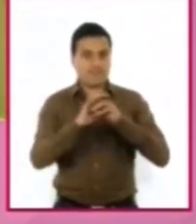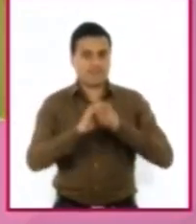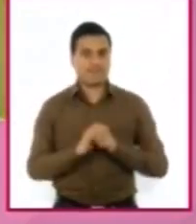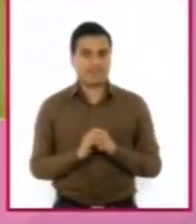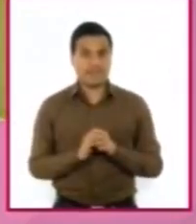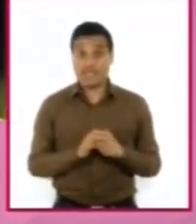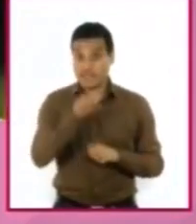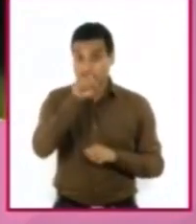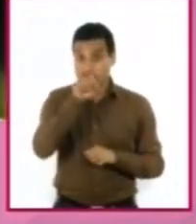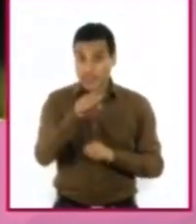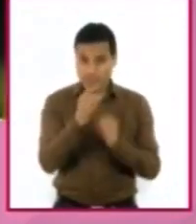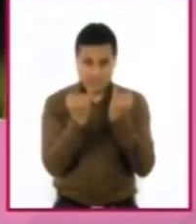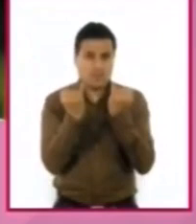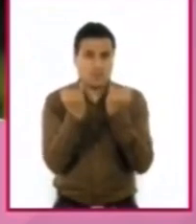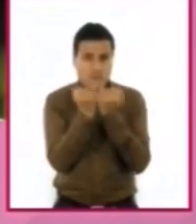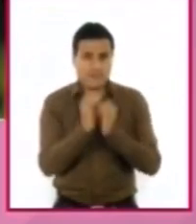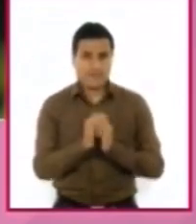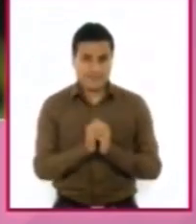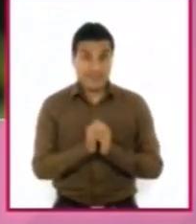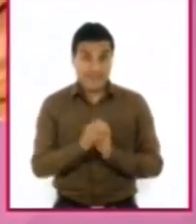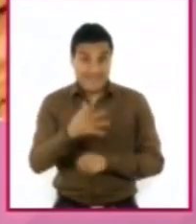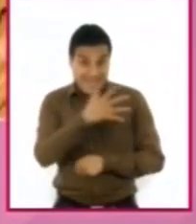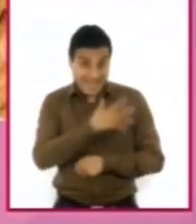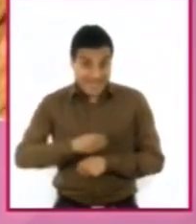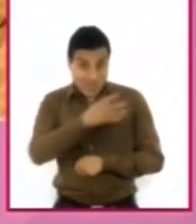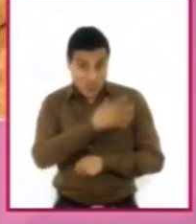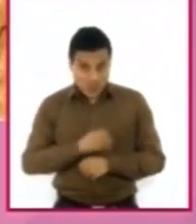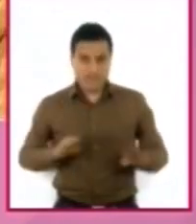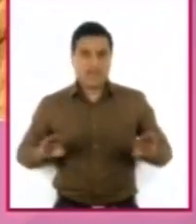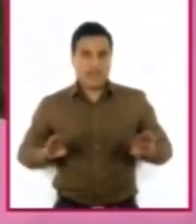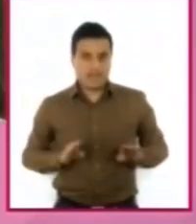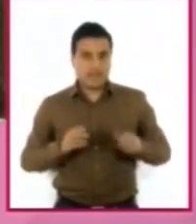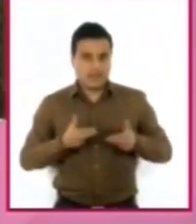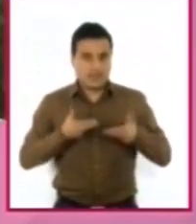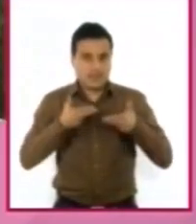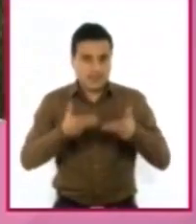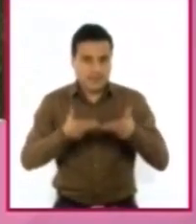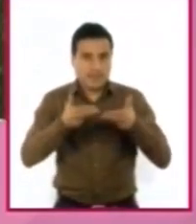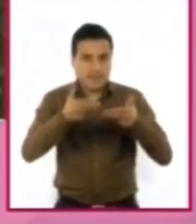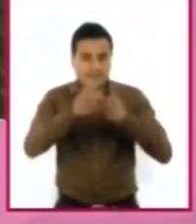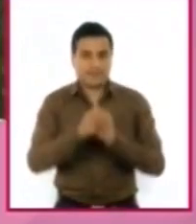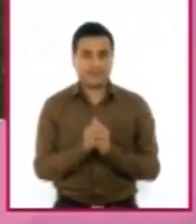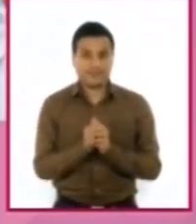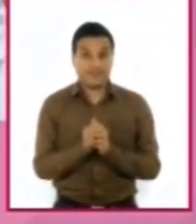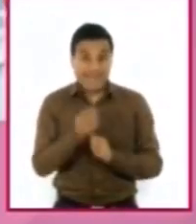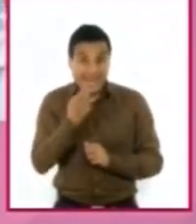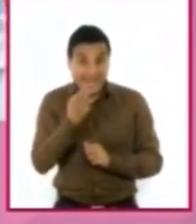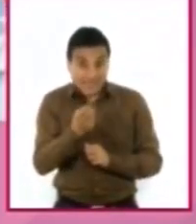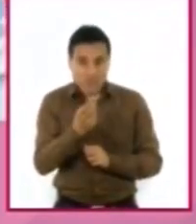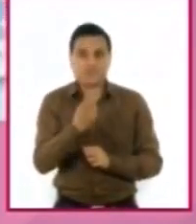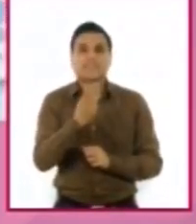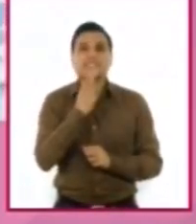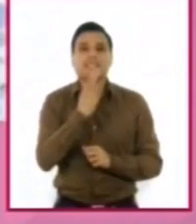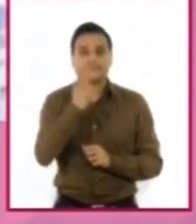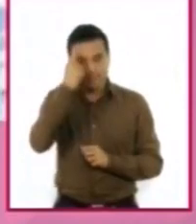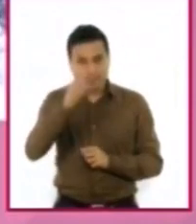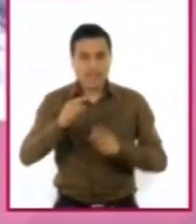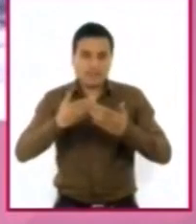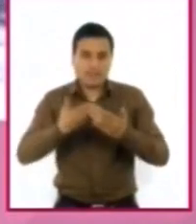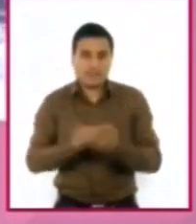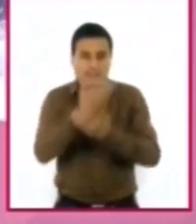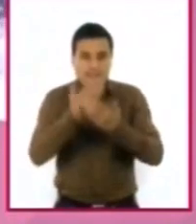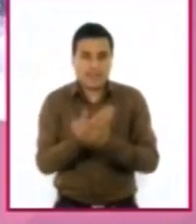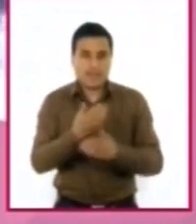además han heredado dichas adaptaciones a sus descendientes. Como verás, las adaptaciones favorecen la reproducción de las especies y